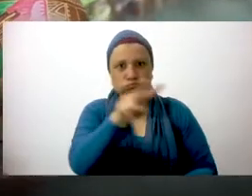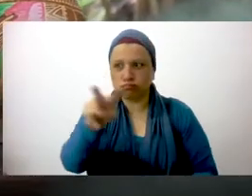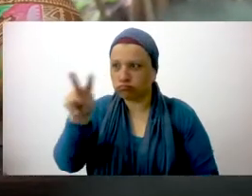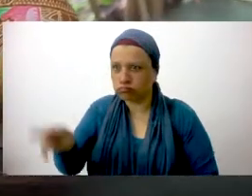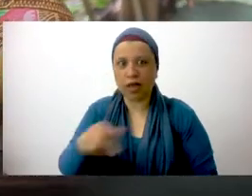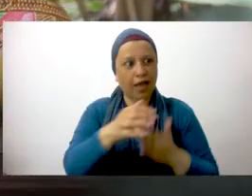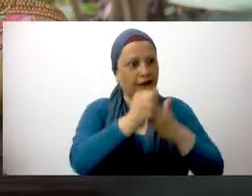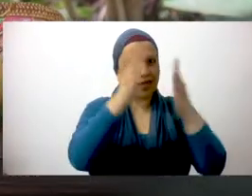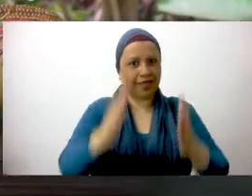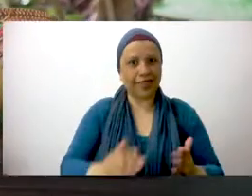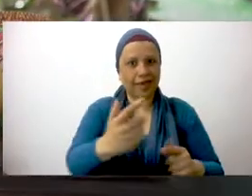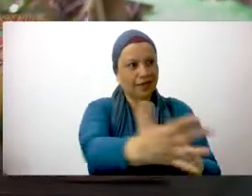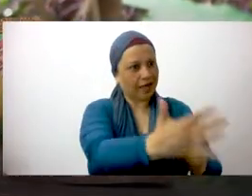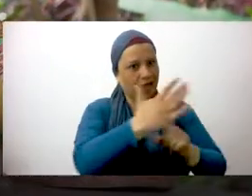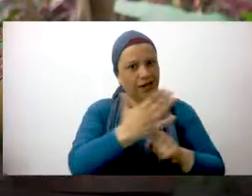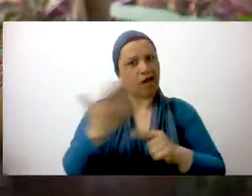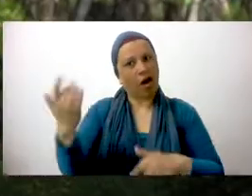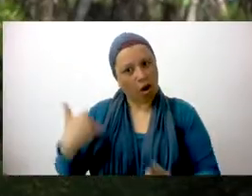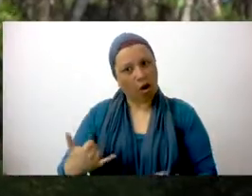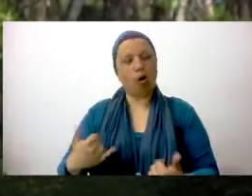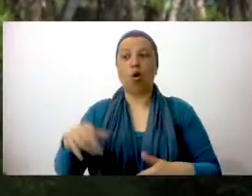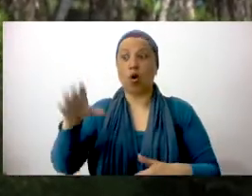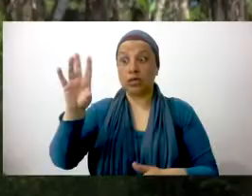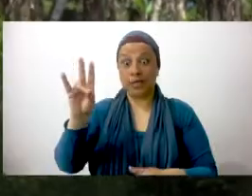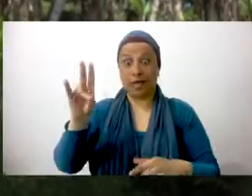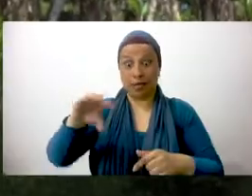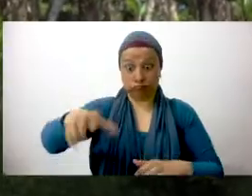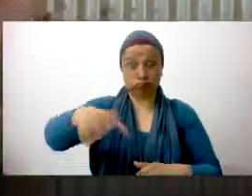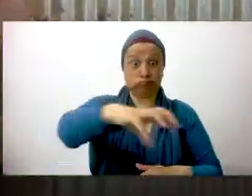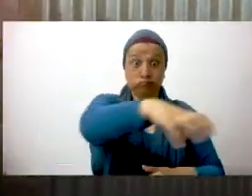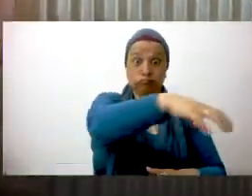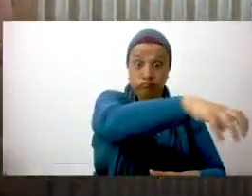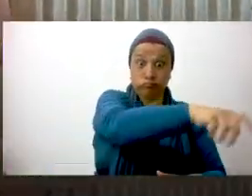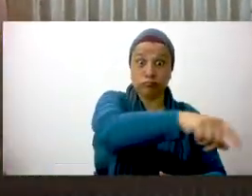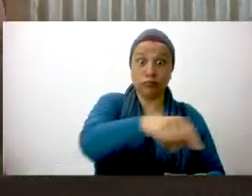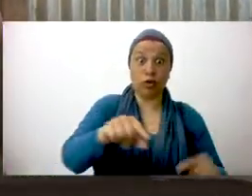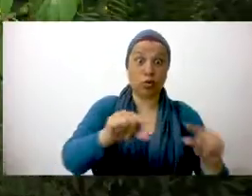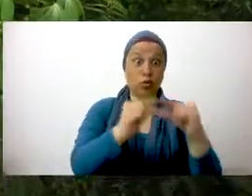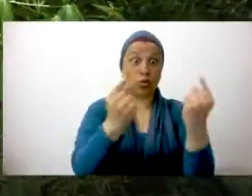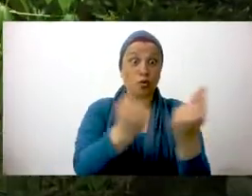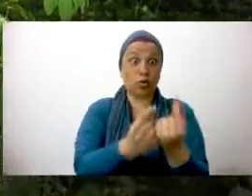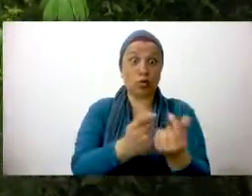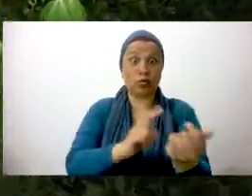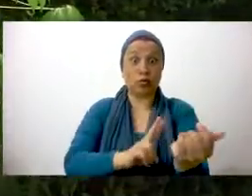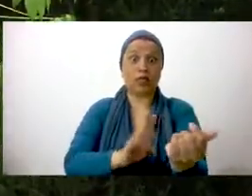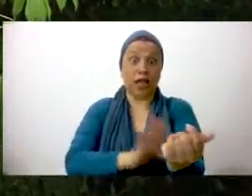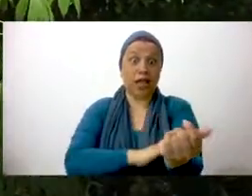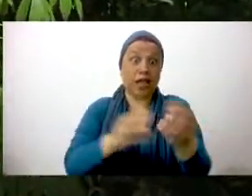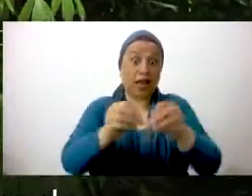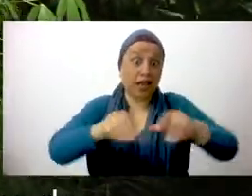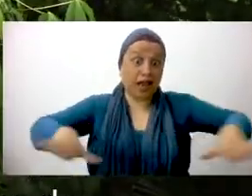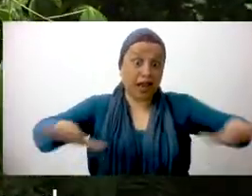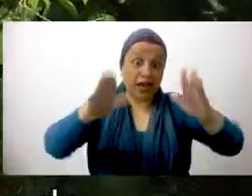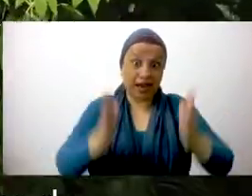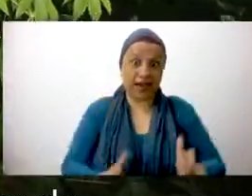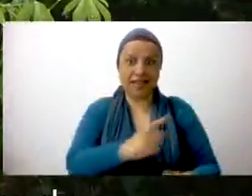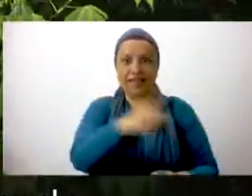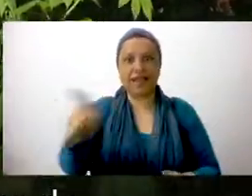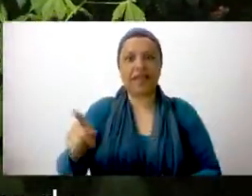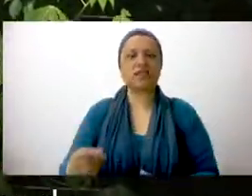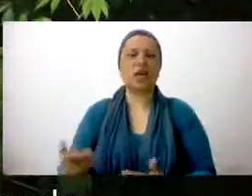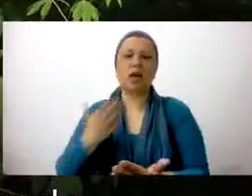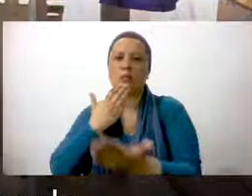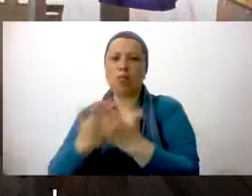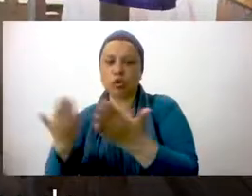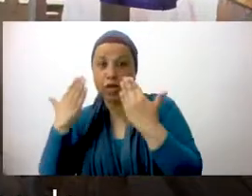Tras escuchar a estas lideresas en representación no solo de los 7 grupos de mujeres indígenas con los que trabajó el programa conjunto